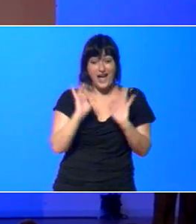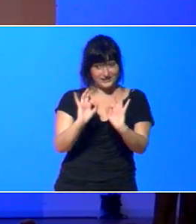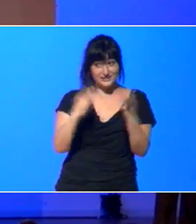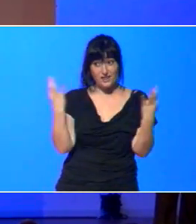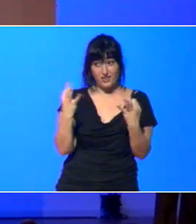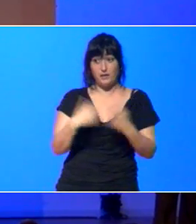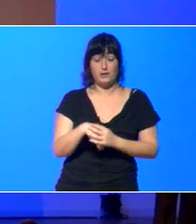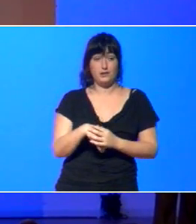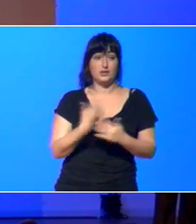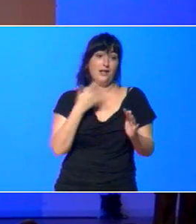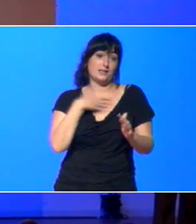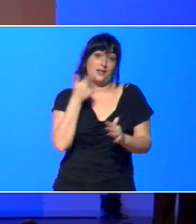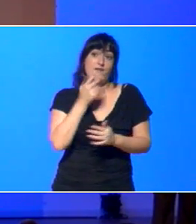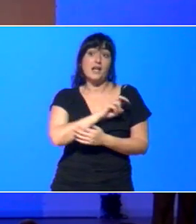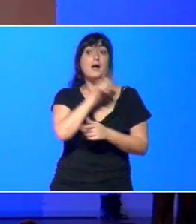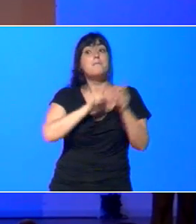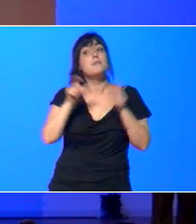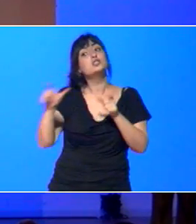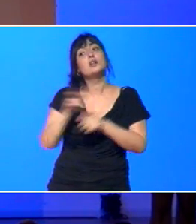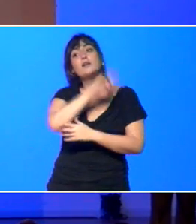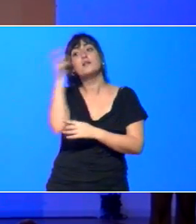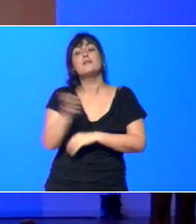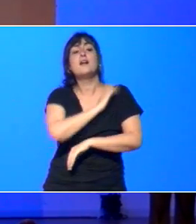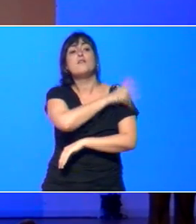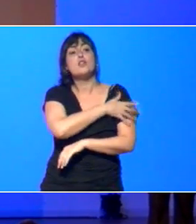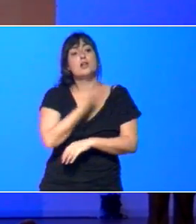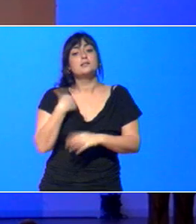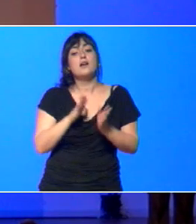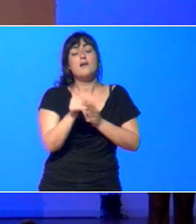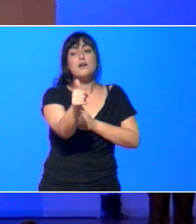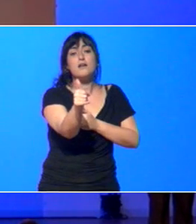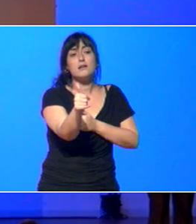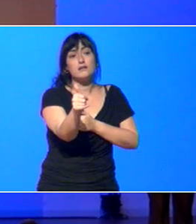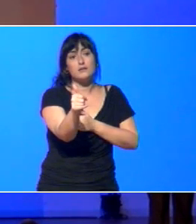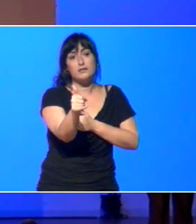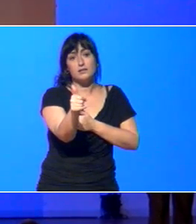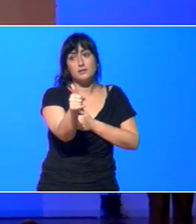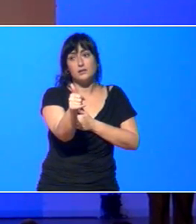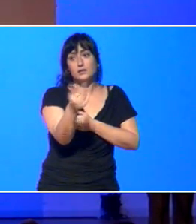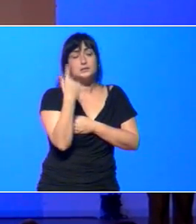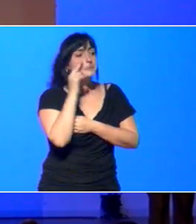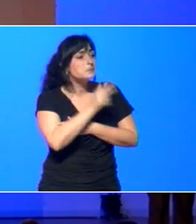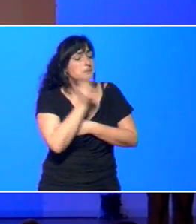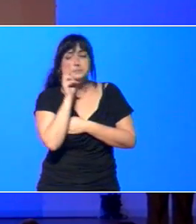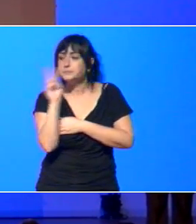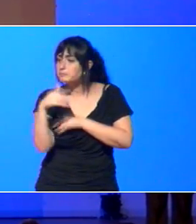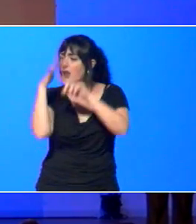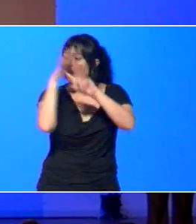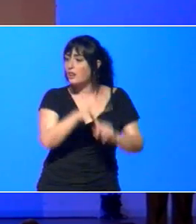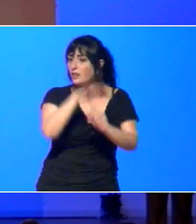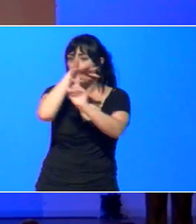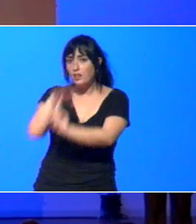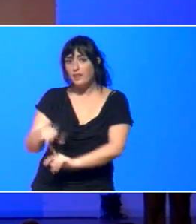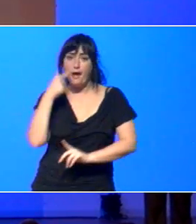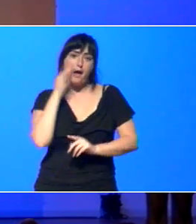diversidad funcional y las niñas con diversidad funcional, dentro de una generación, nadie se plantee, como ha dicho Gerardo, si pasan por la